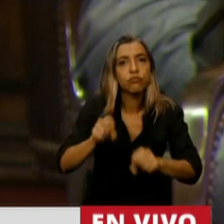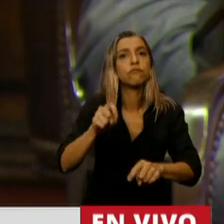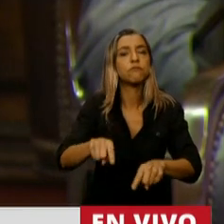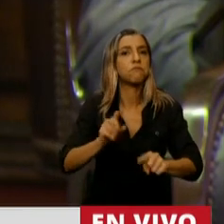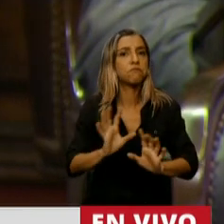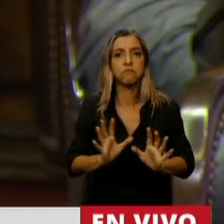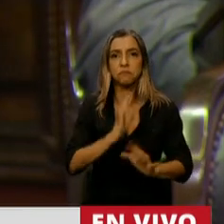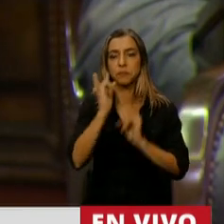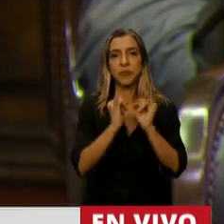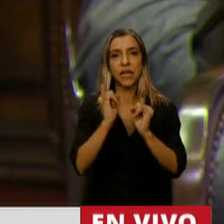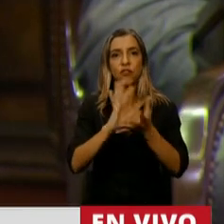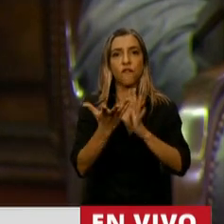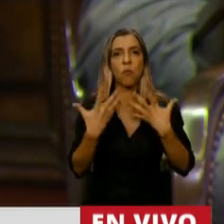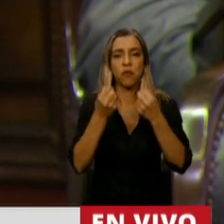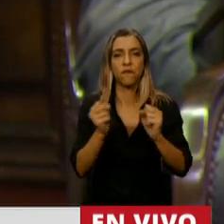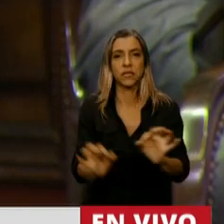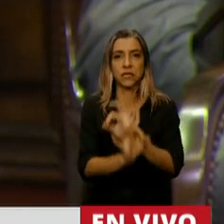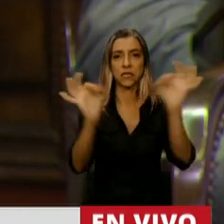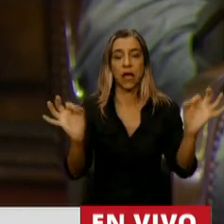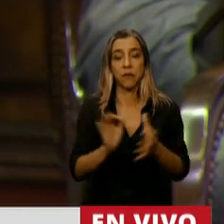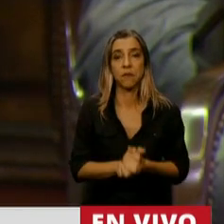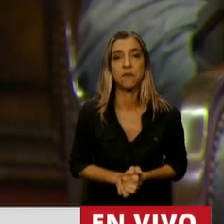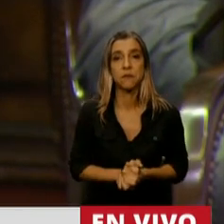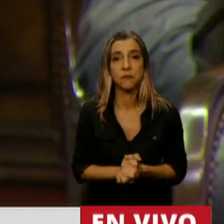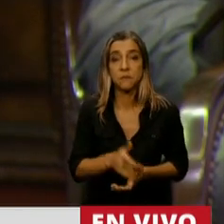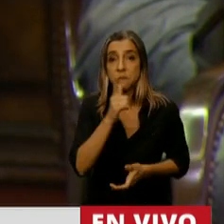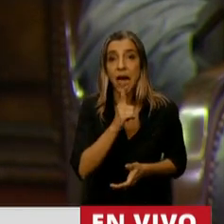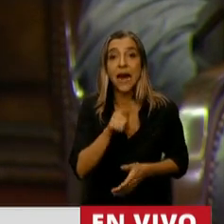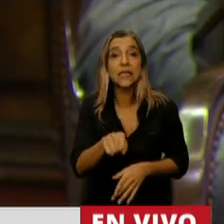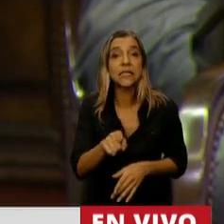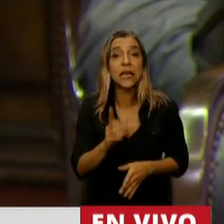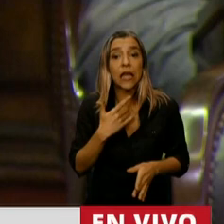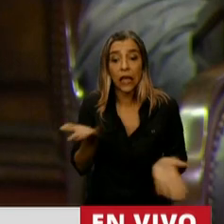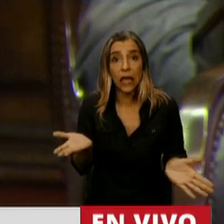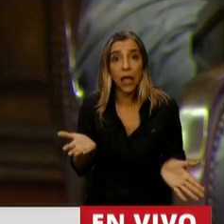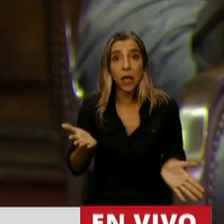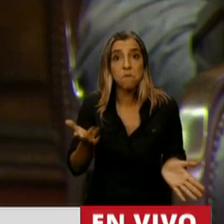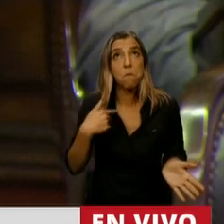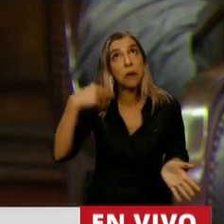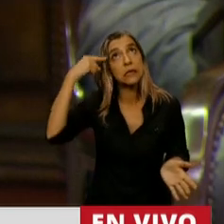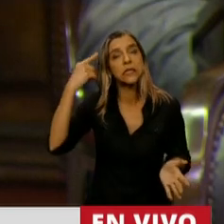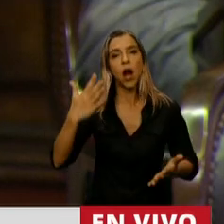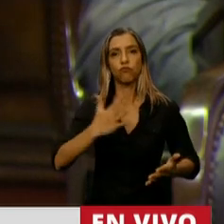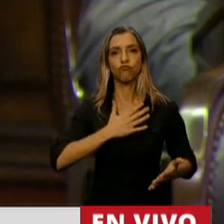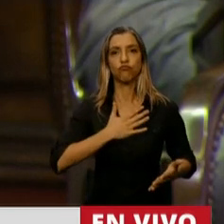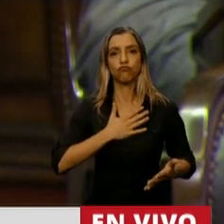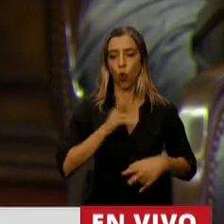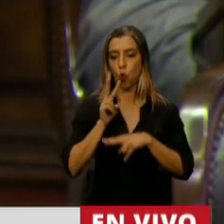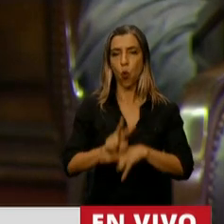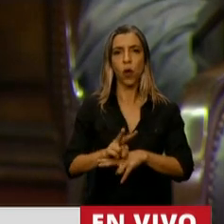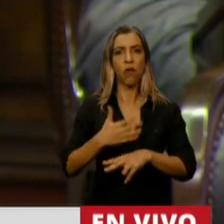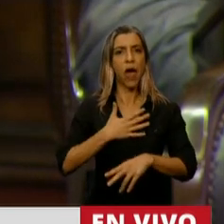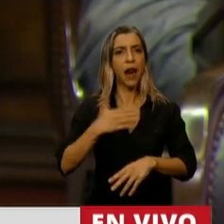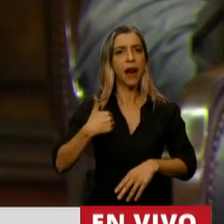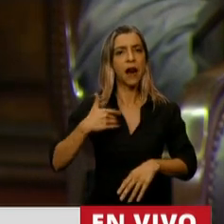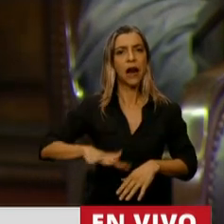argentina pareciera que el concepto de soberanía solamente se lo considera exclusivamente